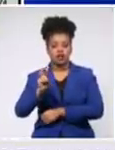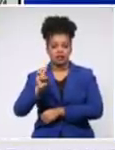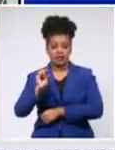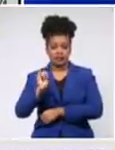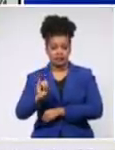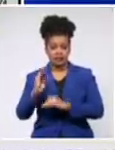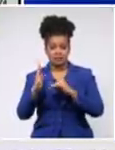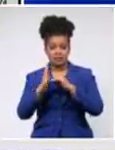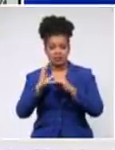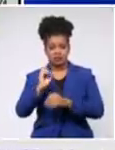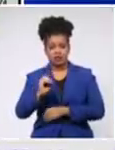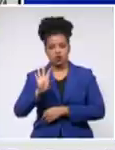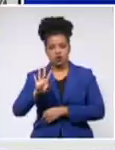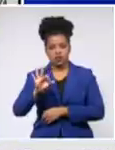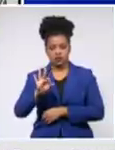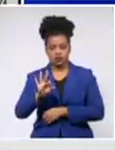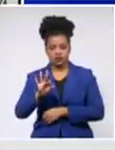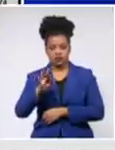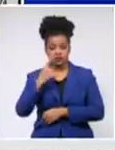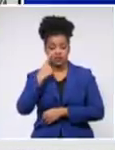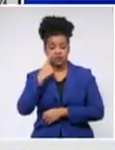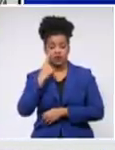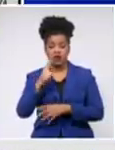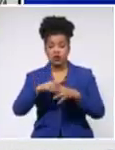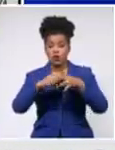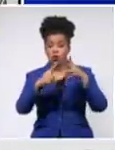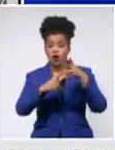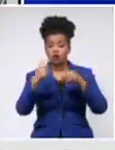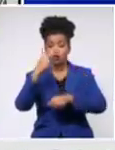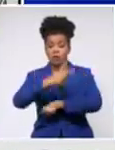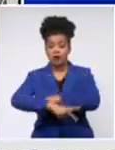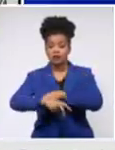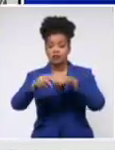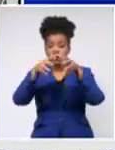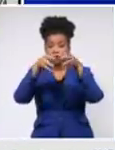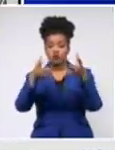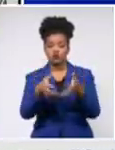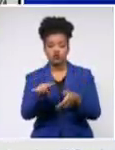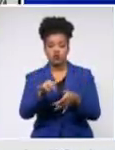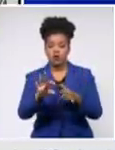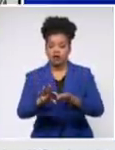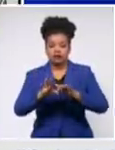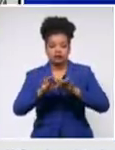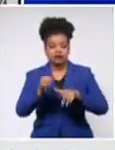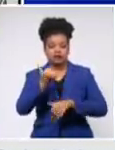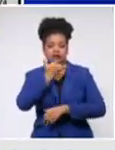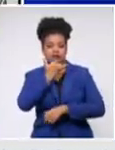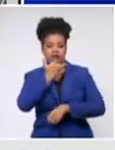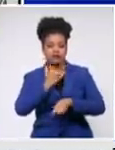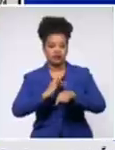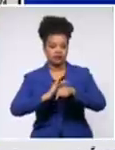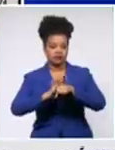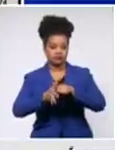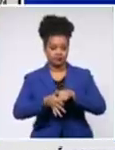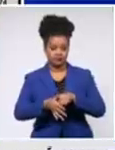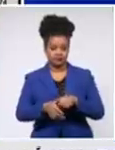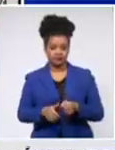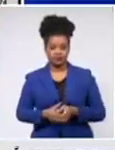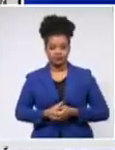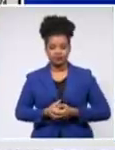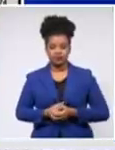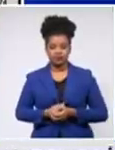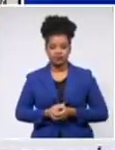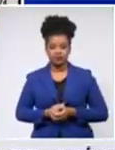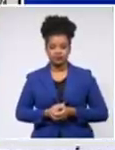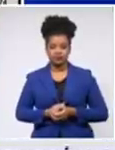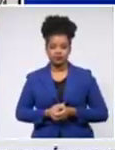1.136.048. Son los 4 países del mundo con más afectación por el número de casos